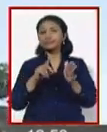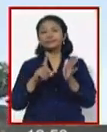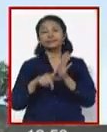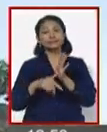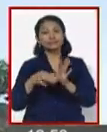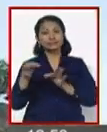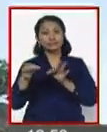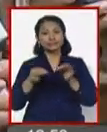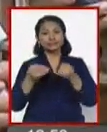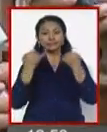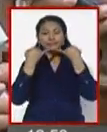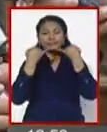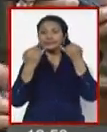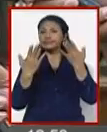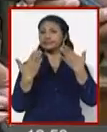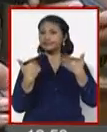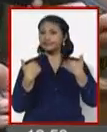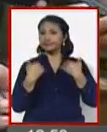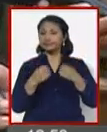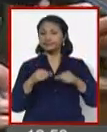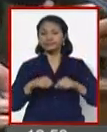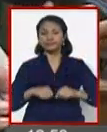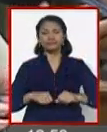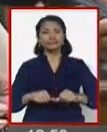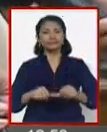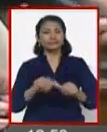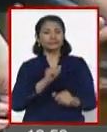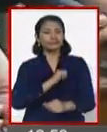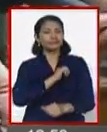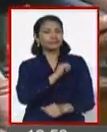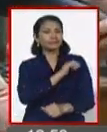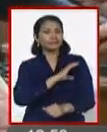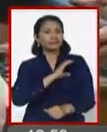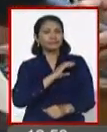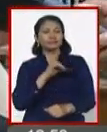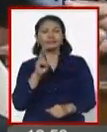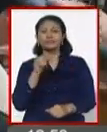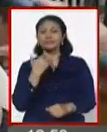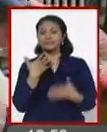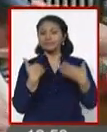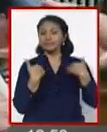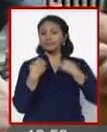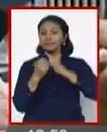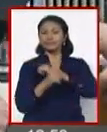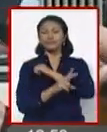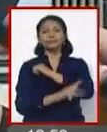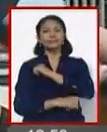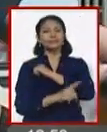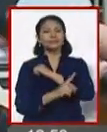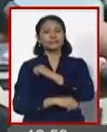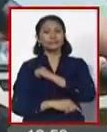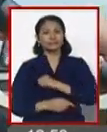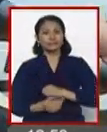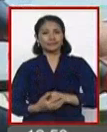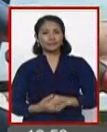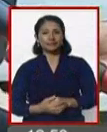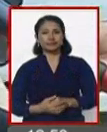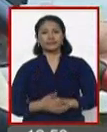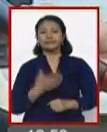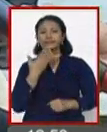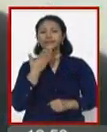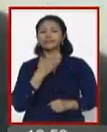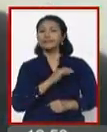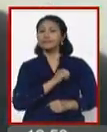según el informe que tenemos de permanencia, conducta, no tendría sanciones por